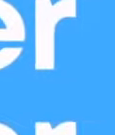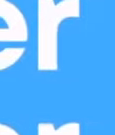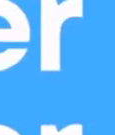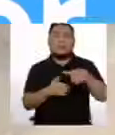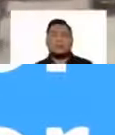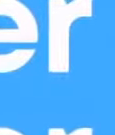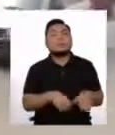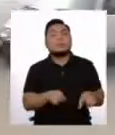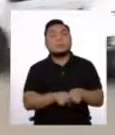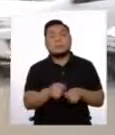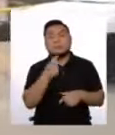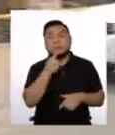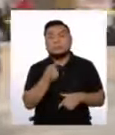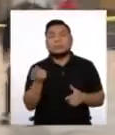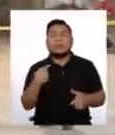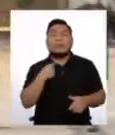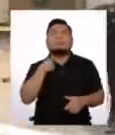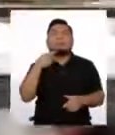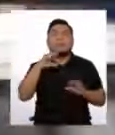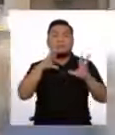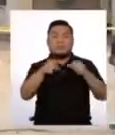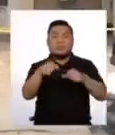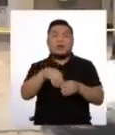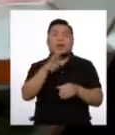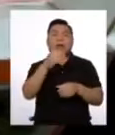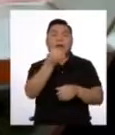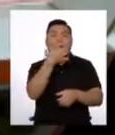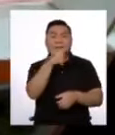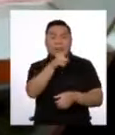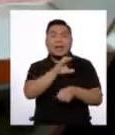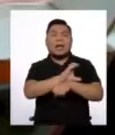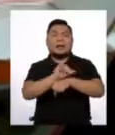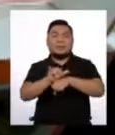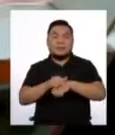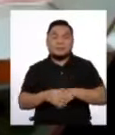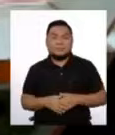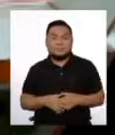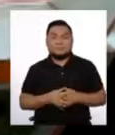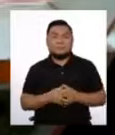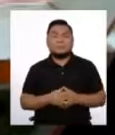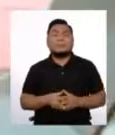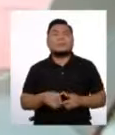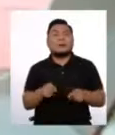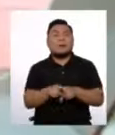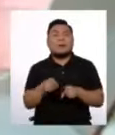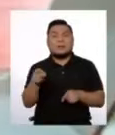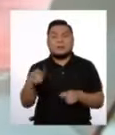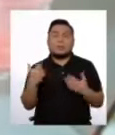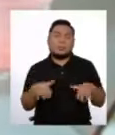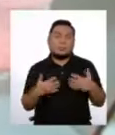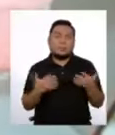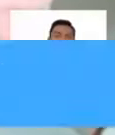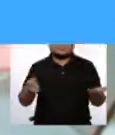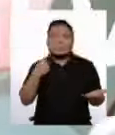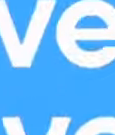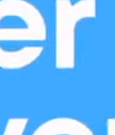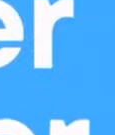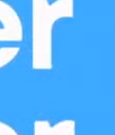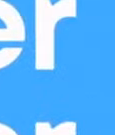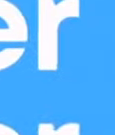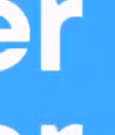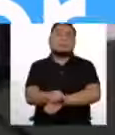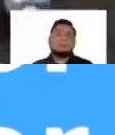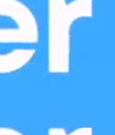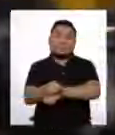Además, frustran un asalto a una botica en Carabahillo. Y también increíble, arrestan,